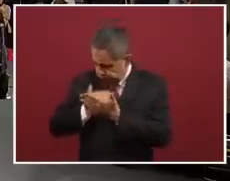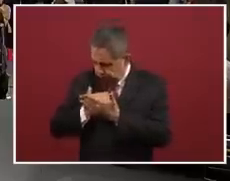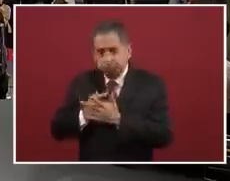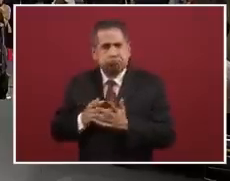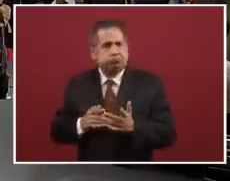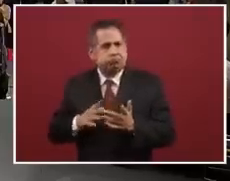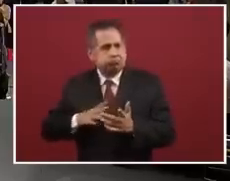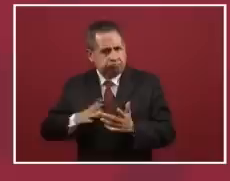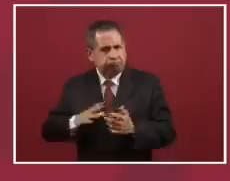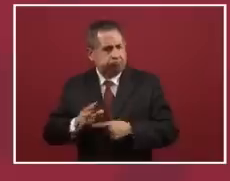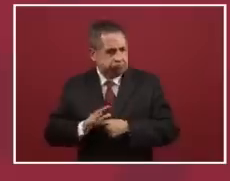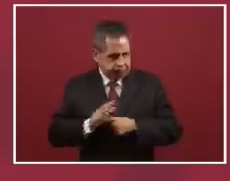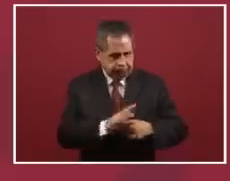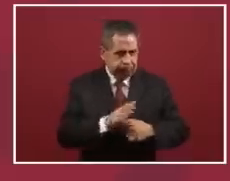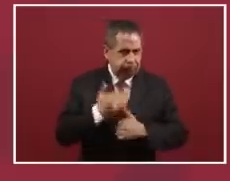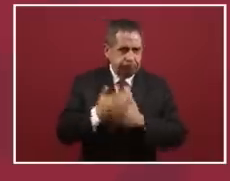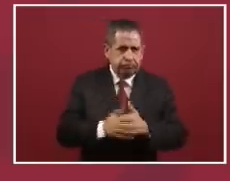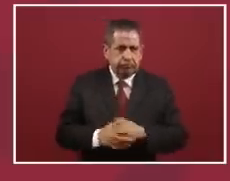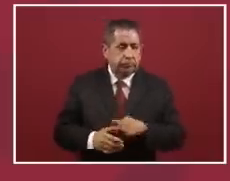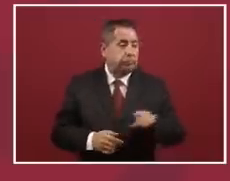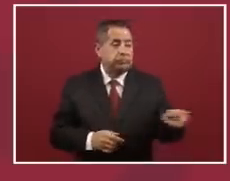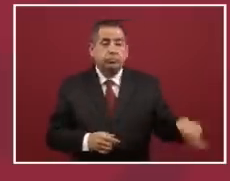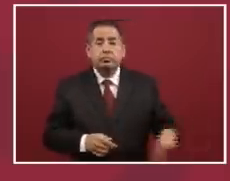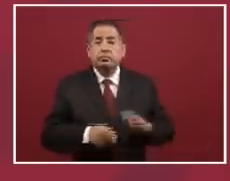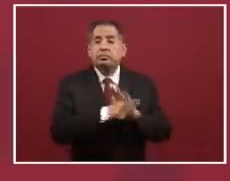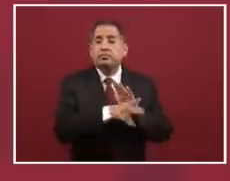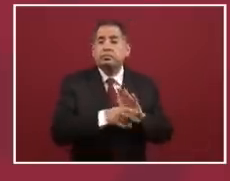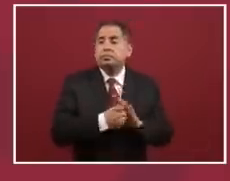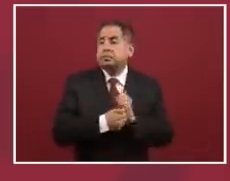que no aparecen en los periódicos.